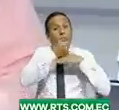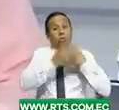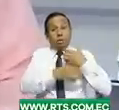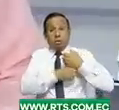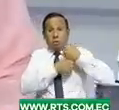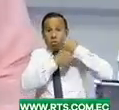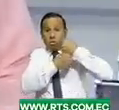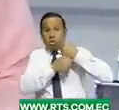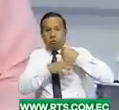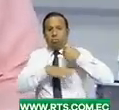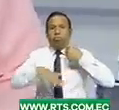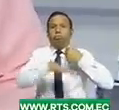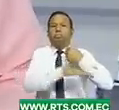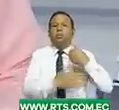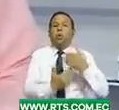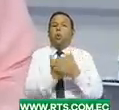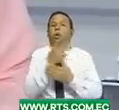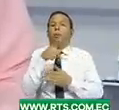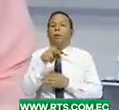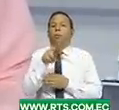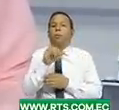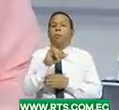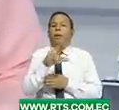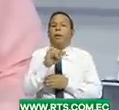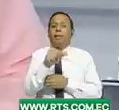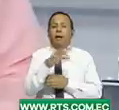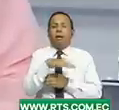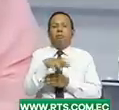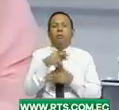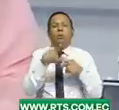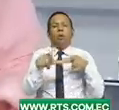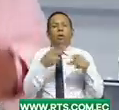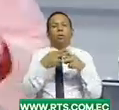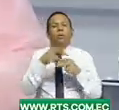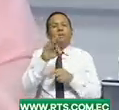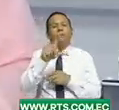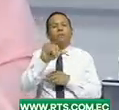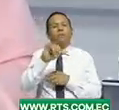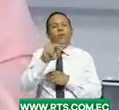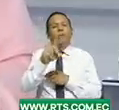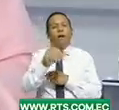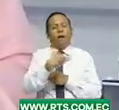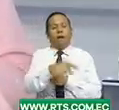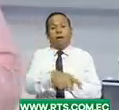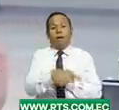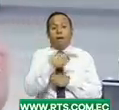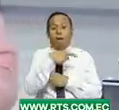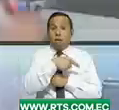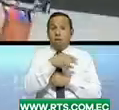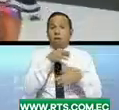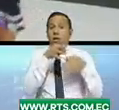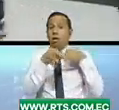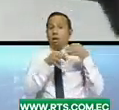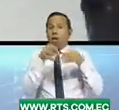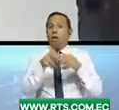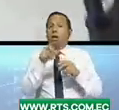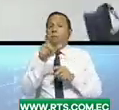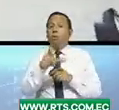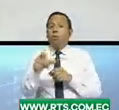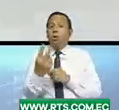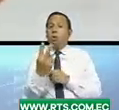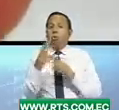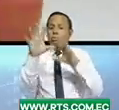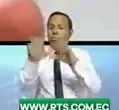Prosperina, en el Distrito Florida, dieron más que nada detalles respecto a la detención de dos personas, las cuales estarían vinculadas a